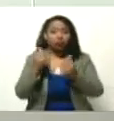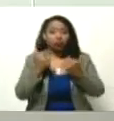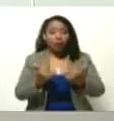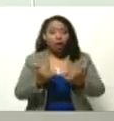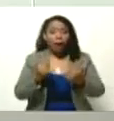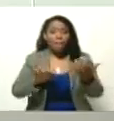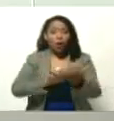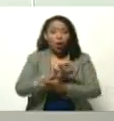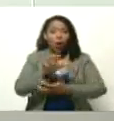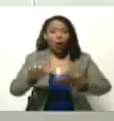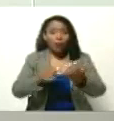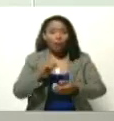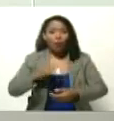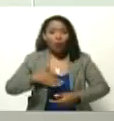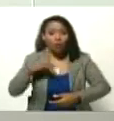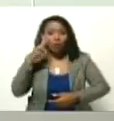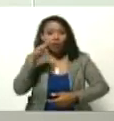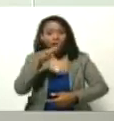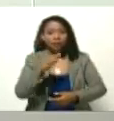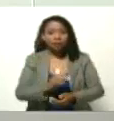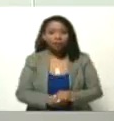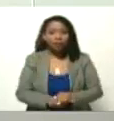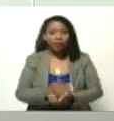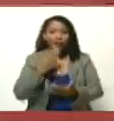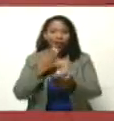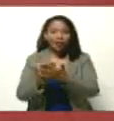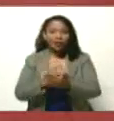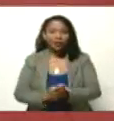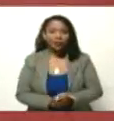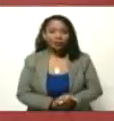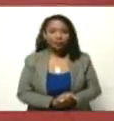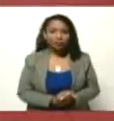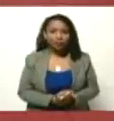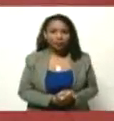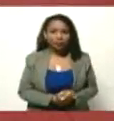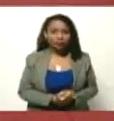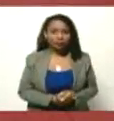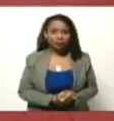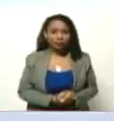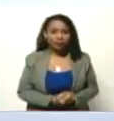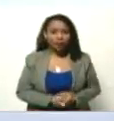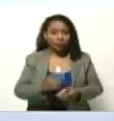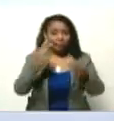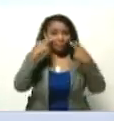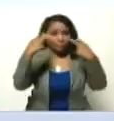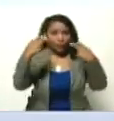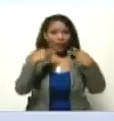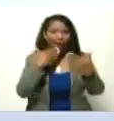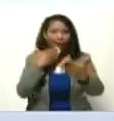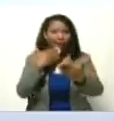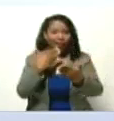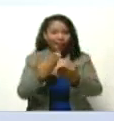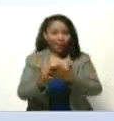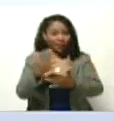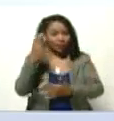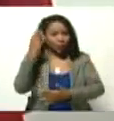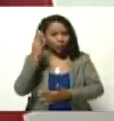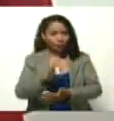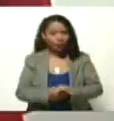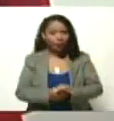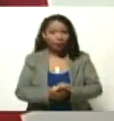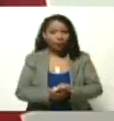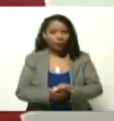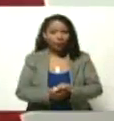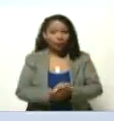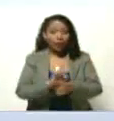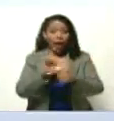los problemas que se puedan estar presentando? Gracias. Mira, gracias, Andrés.